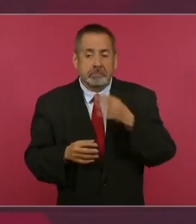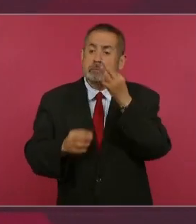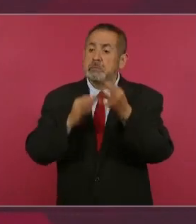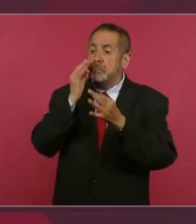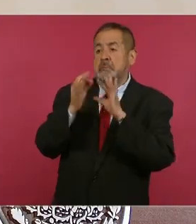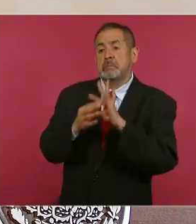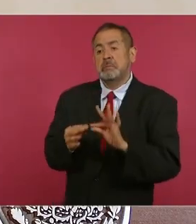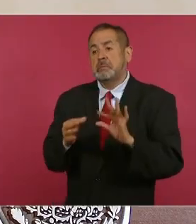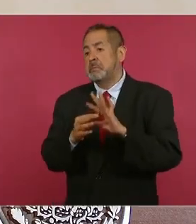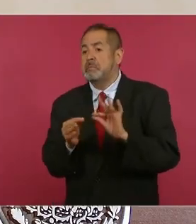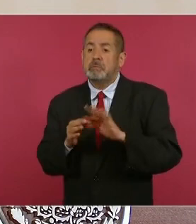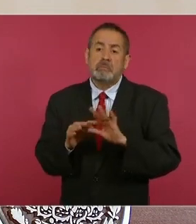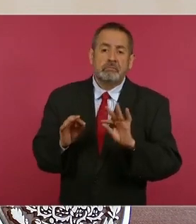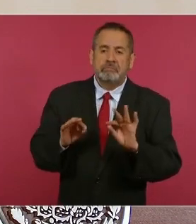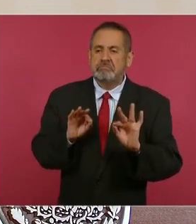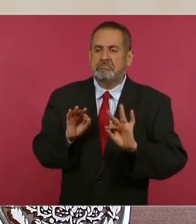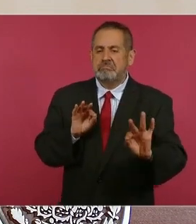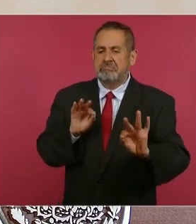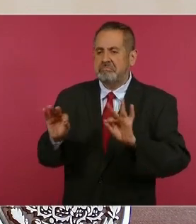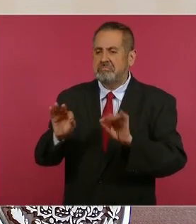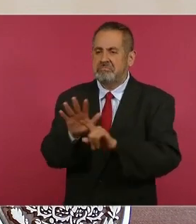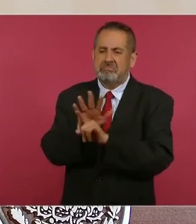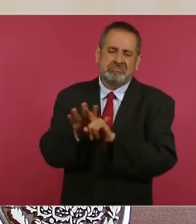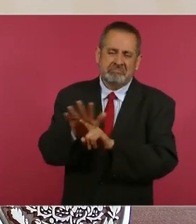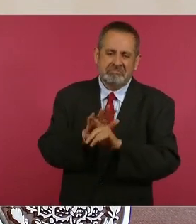de los bienes públicos,